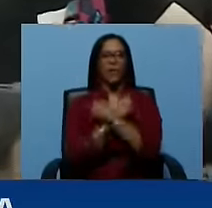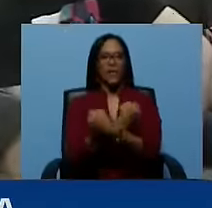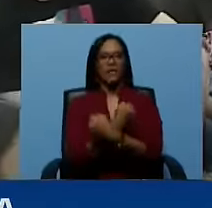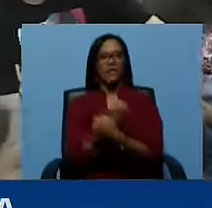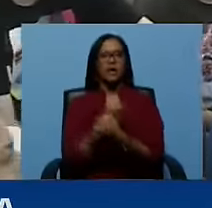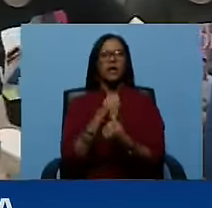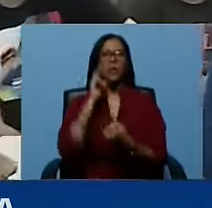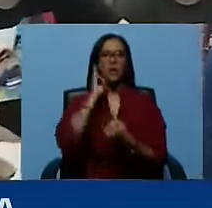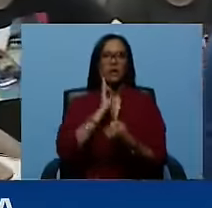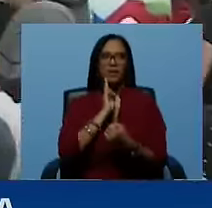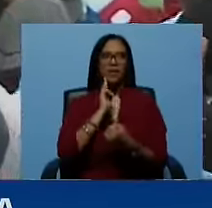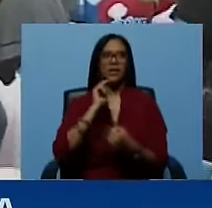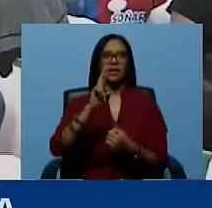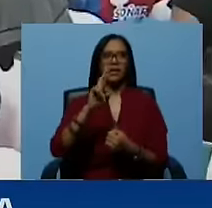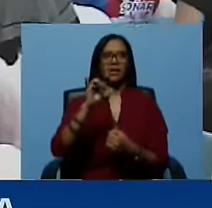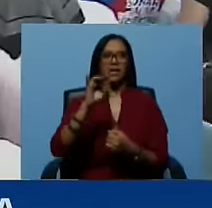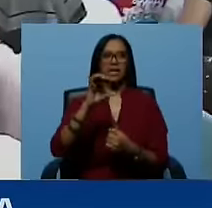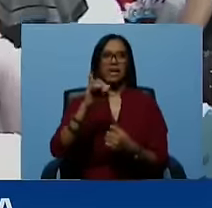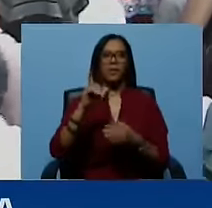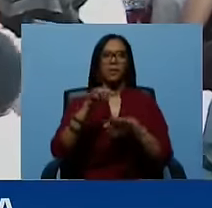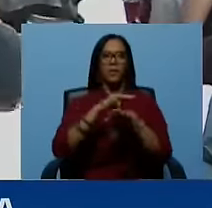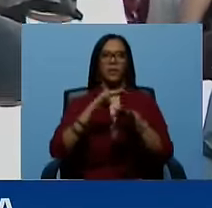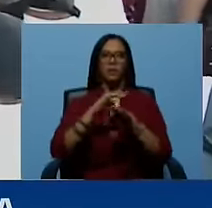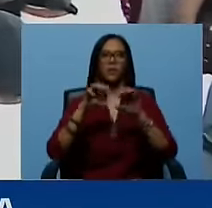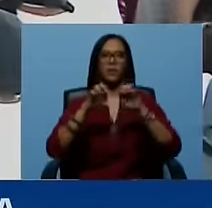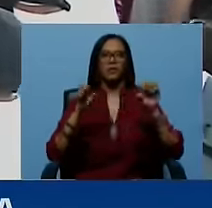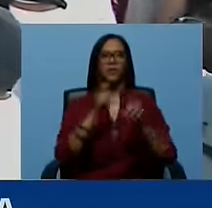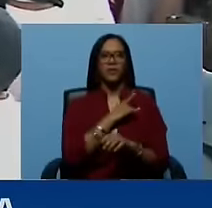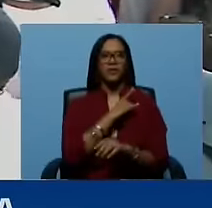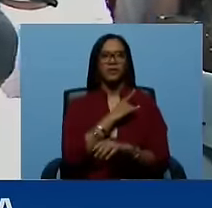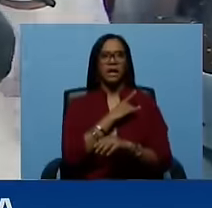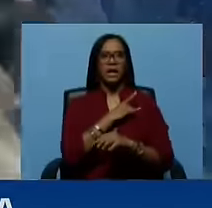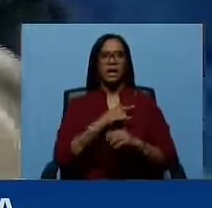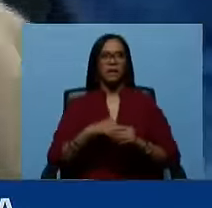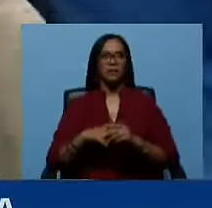Ricardo Sánchez, ministro de Educación Universitaria.